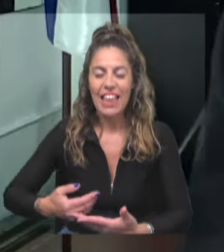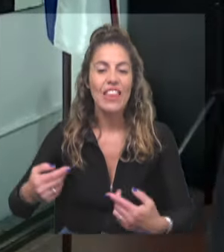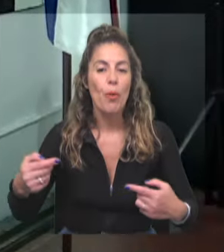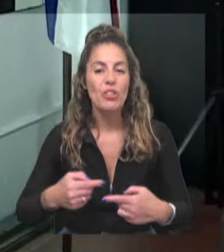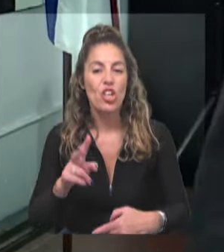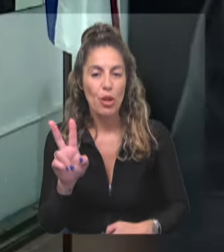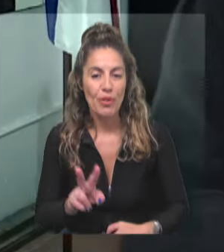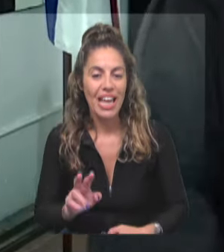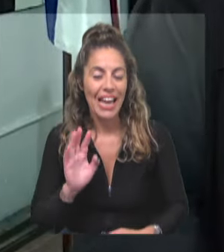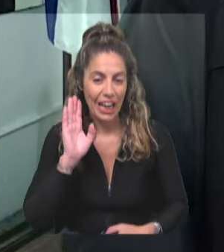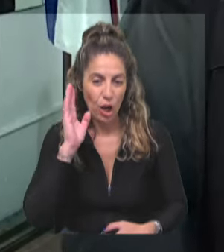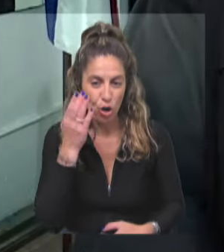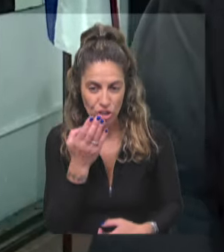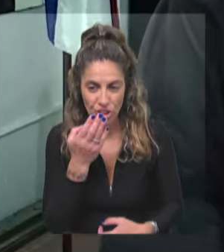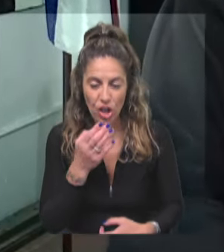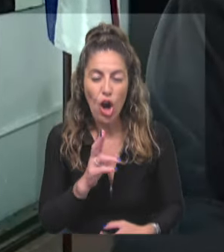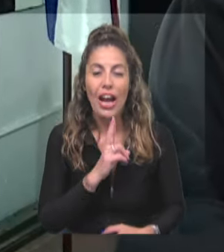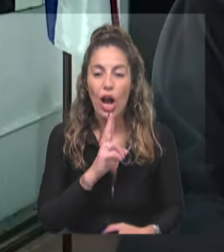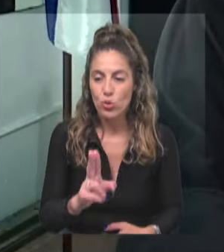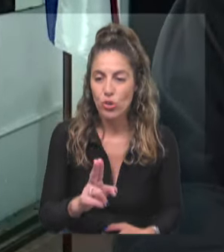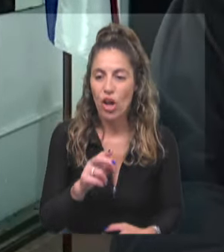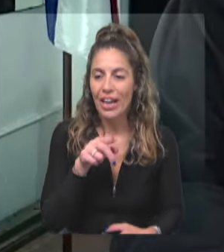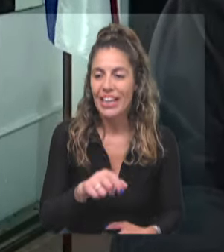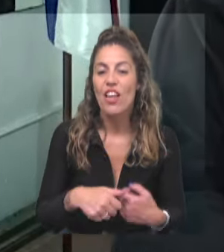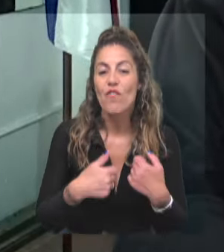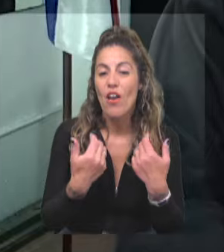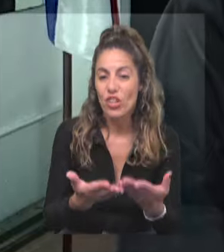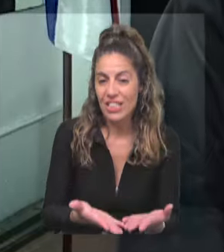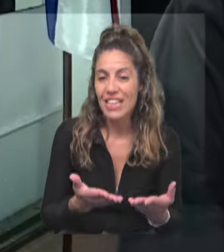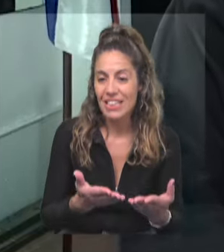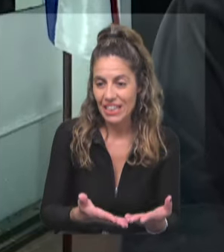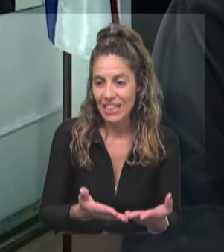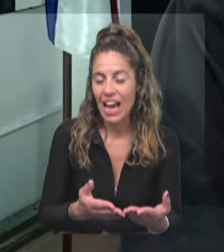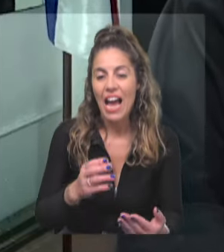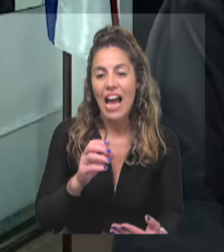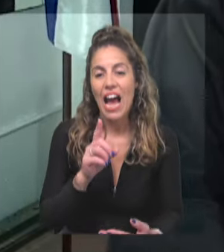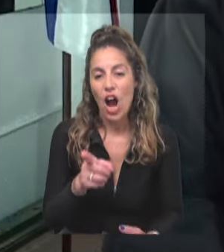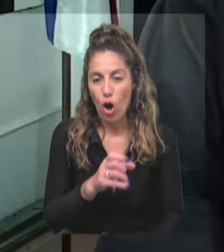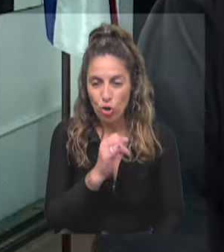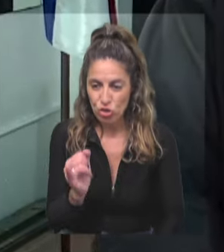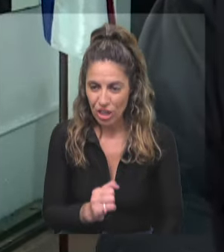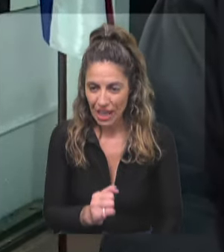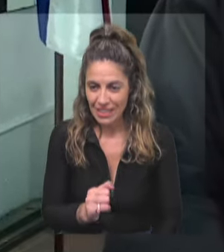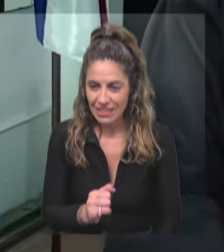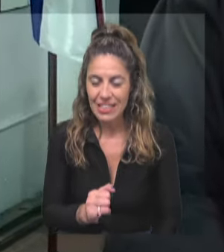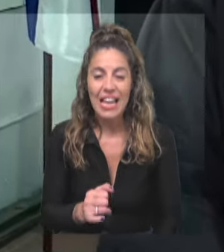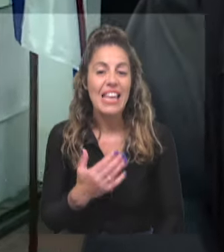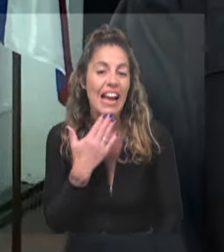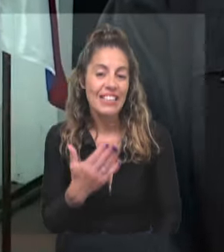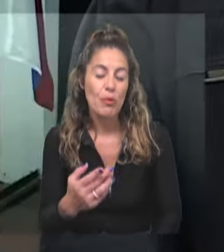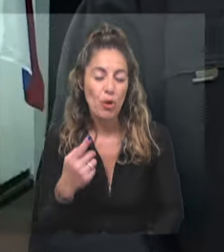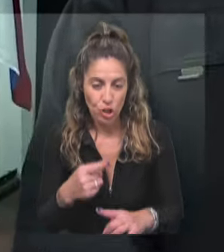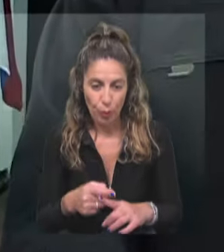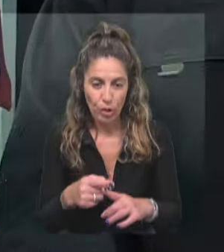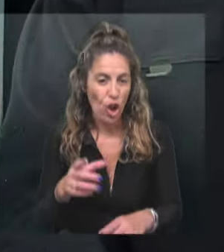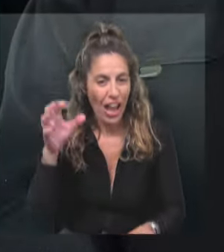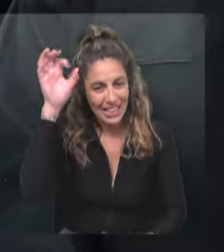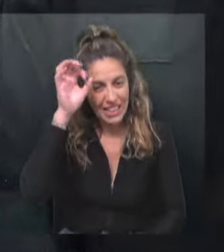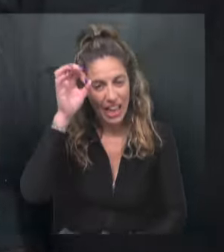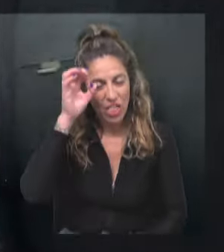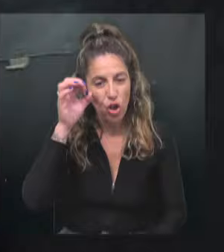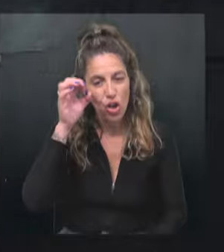Y reconociendo eh el resultado que en este caso favorecería eh a Edmundo González le agradecemos estos minutos al senador Mario Vergara